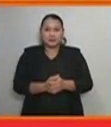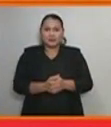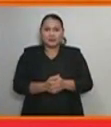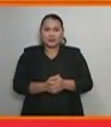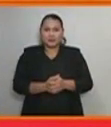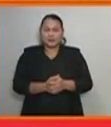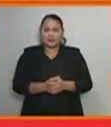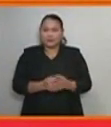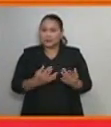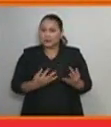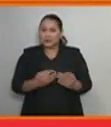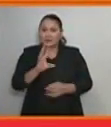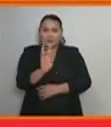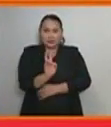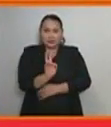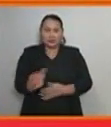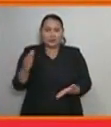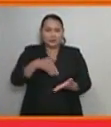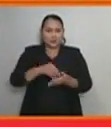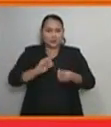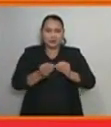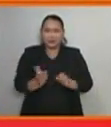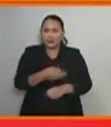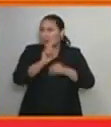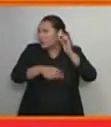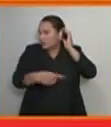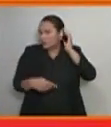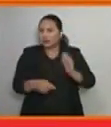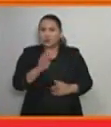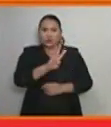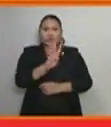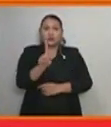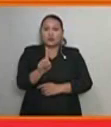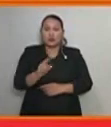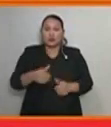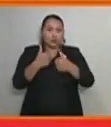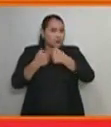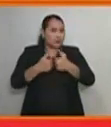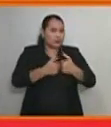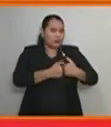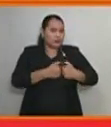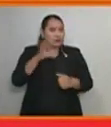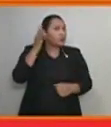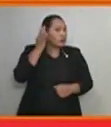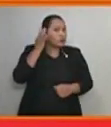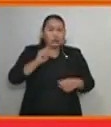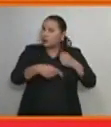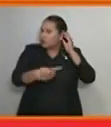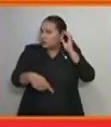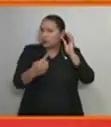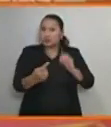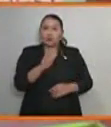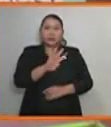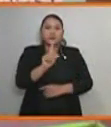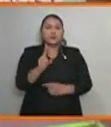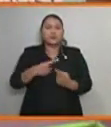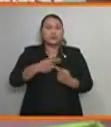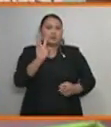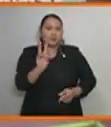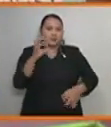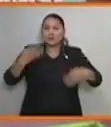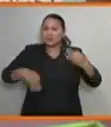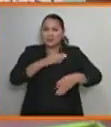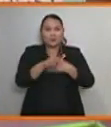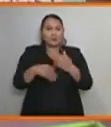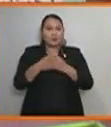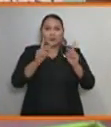Y ese es el 7. Repito el número ganador para la diaria 41 novia y para más 1, 41 más 7. Muchas felicidades a todos